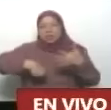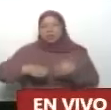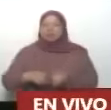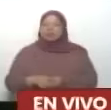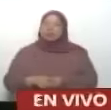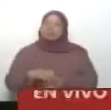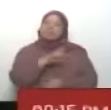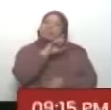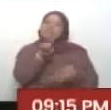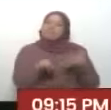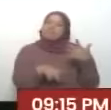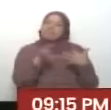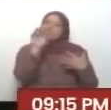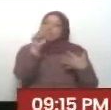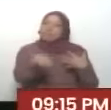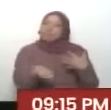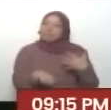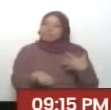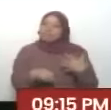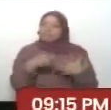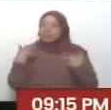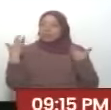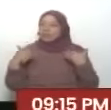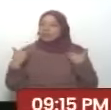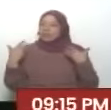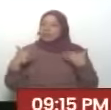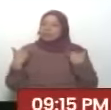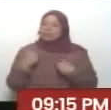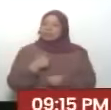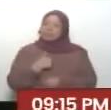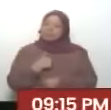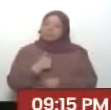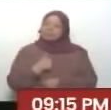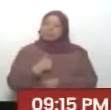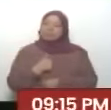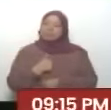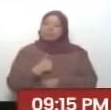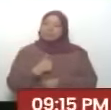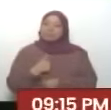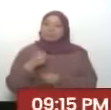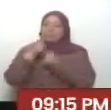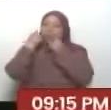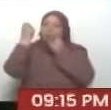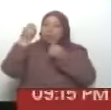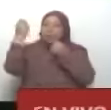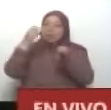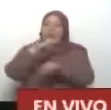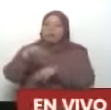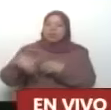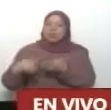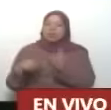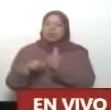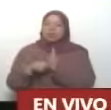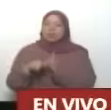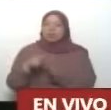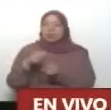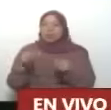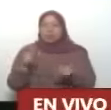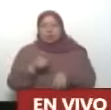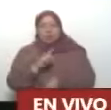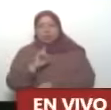Cinco veces sí, Michelle. Así me da mucha alegría, presidente, porque la lucha nuestra no es por nuestro